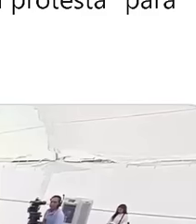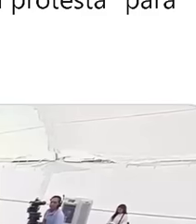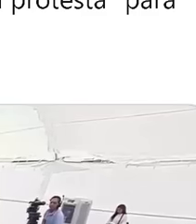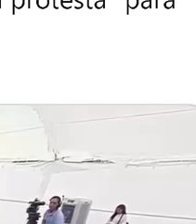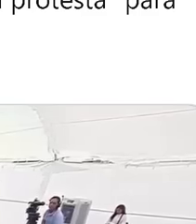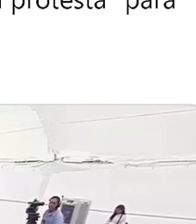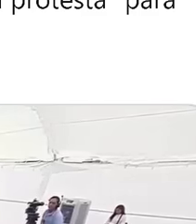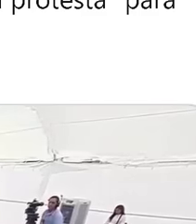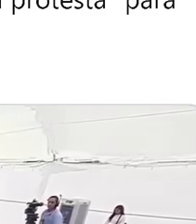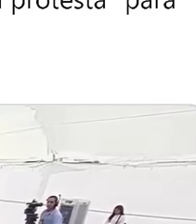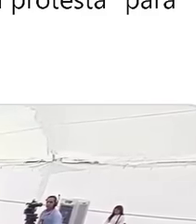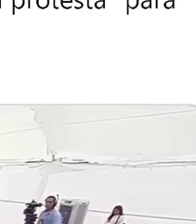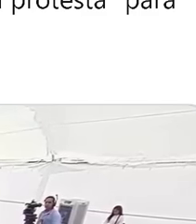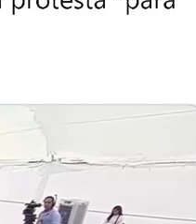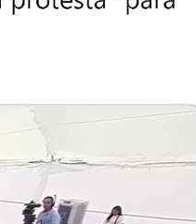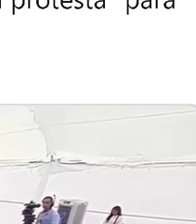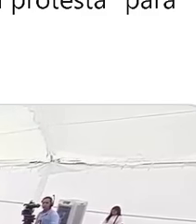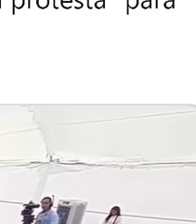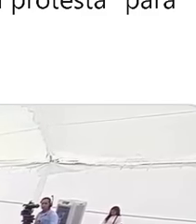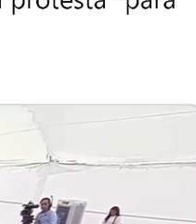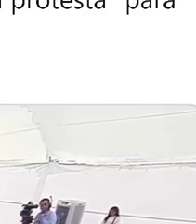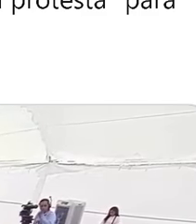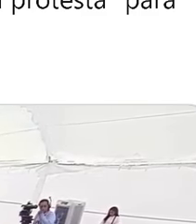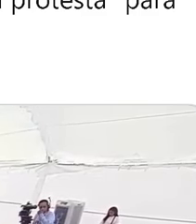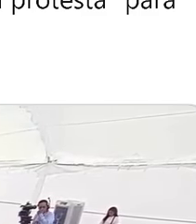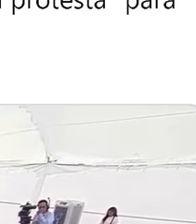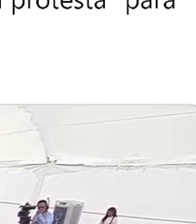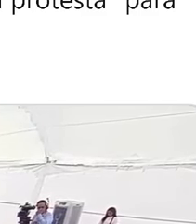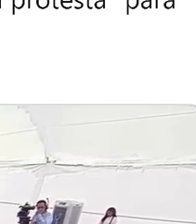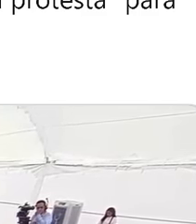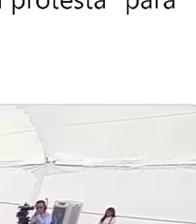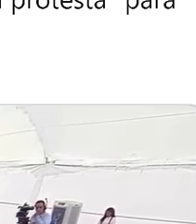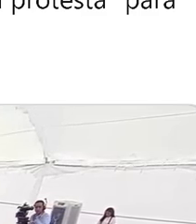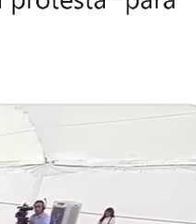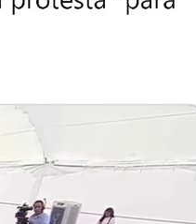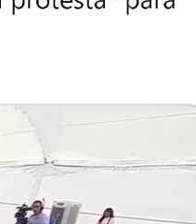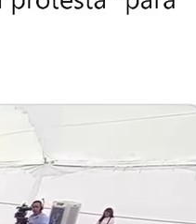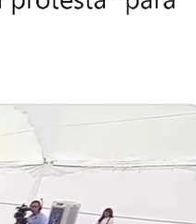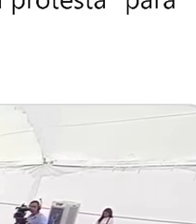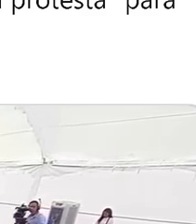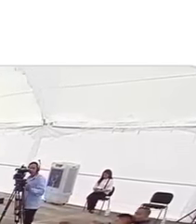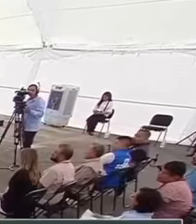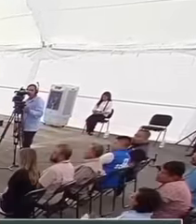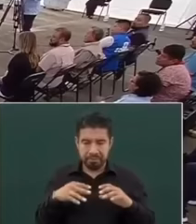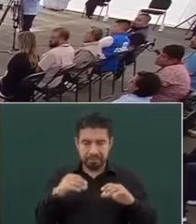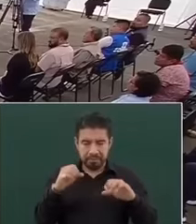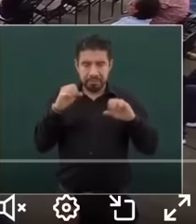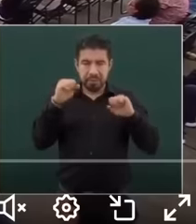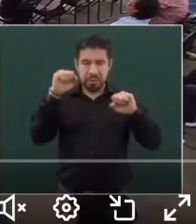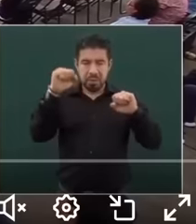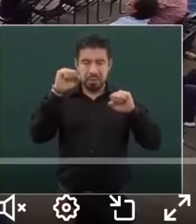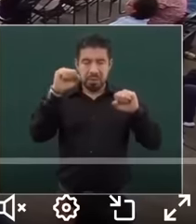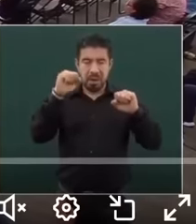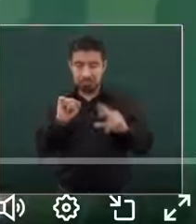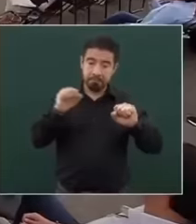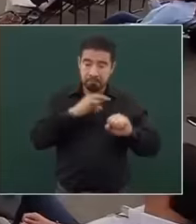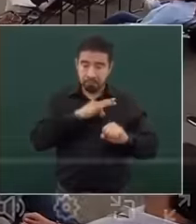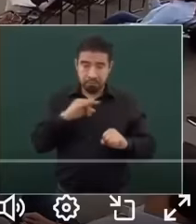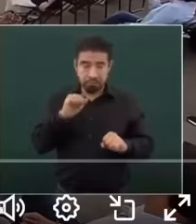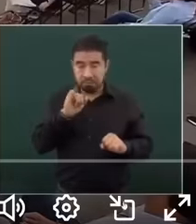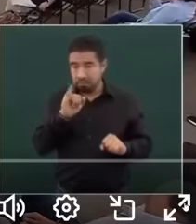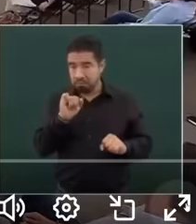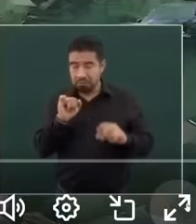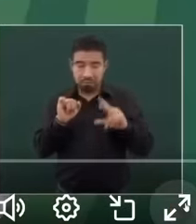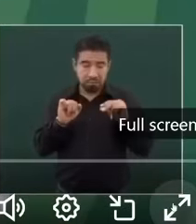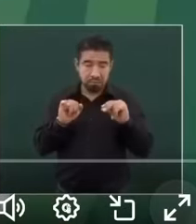traidores a la patria lanzó el presidente sobre el plantón del cente Espera que deje su protesta vamos a